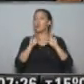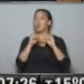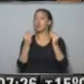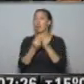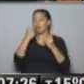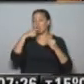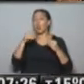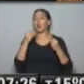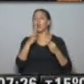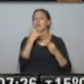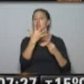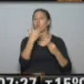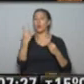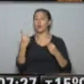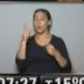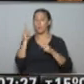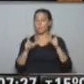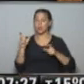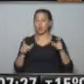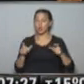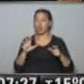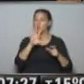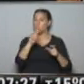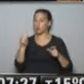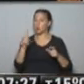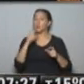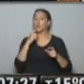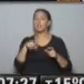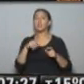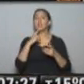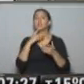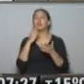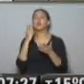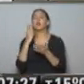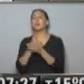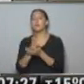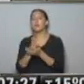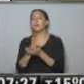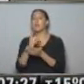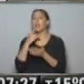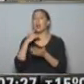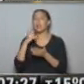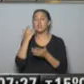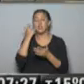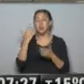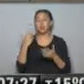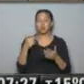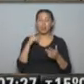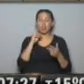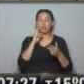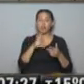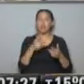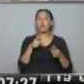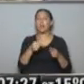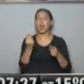51 personas que han sido identificadas y más de la mitad, por suerte, ya sus familiares pudieron reencontrarse para darle